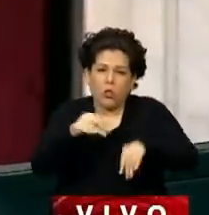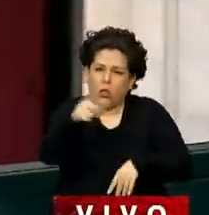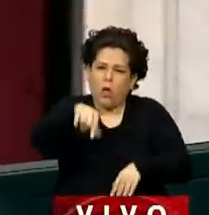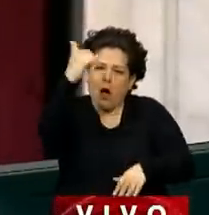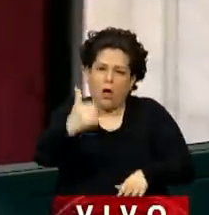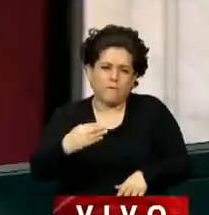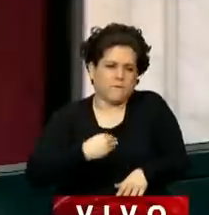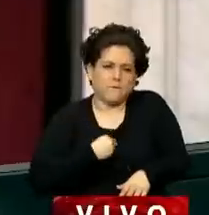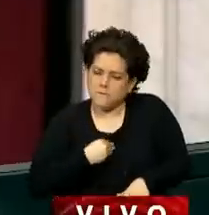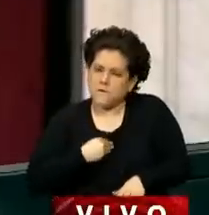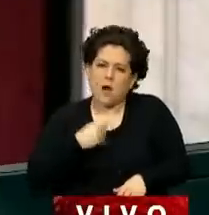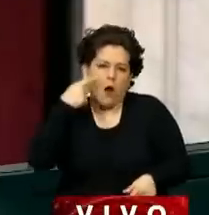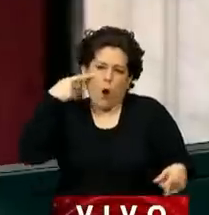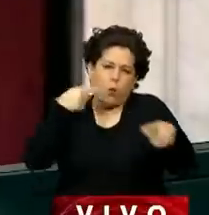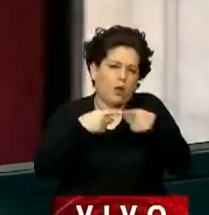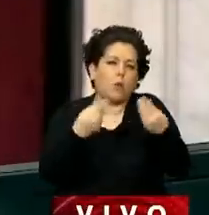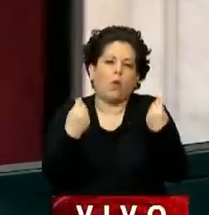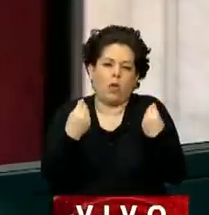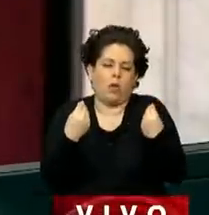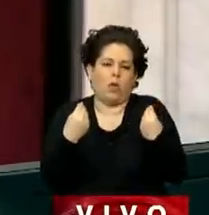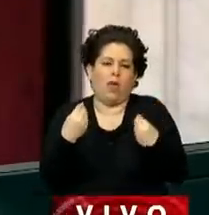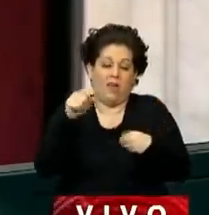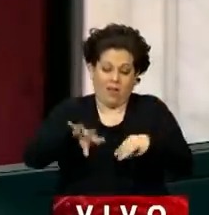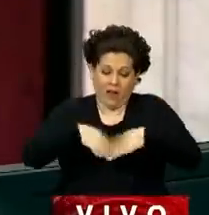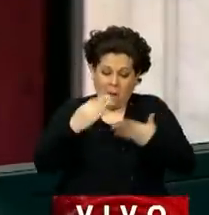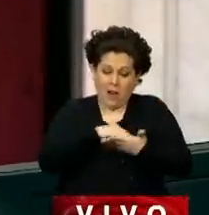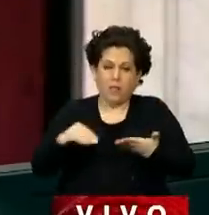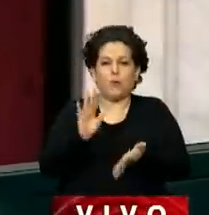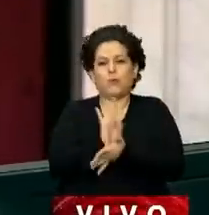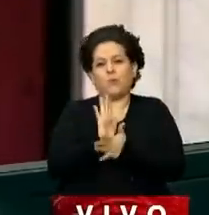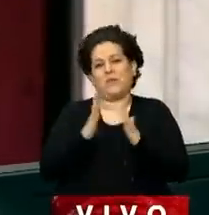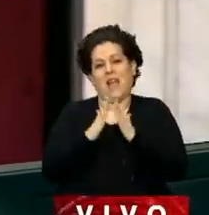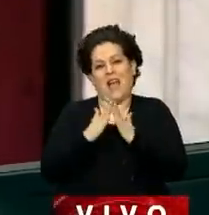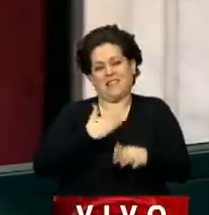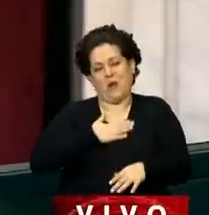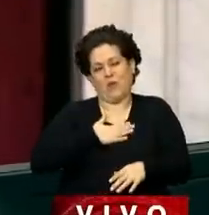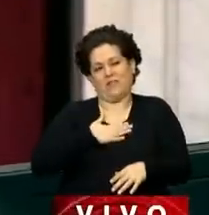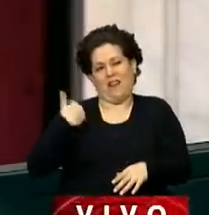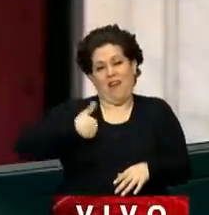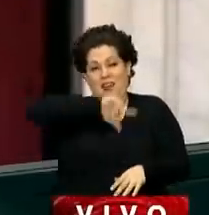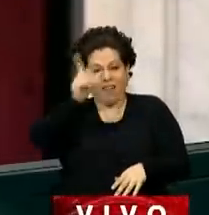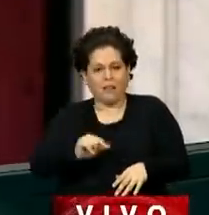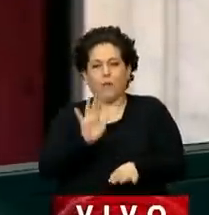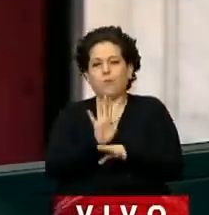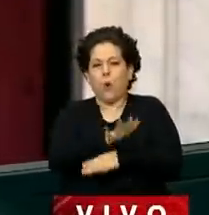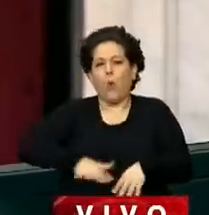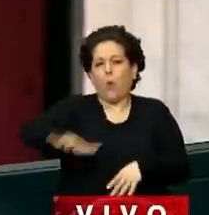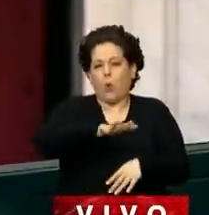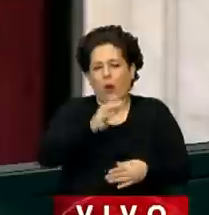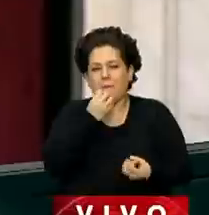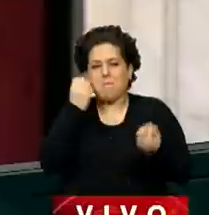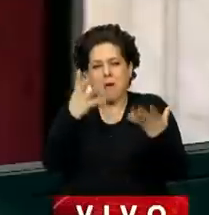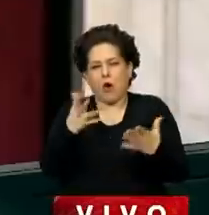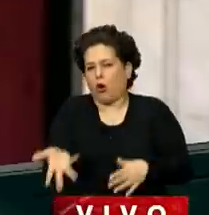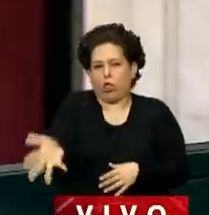pasión por tratar de construir de esta casa nuestra que es la Argentina un lugar todos los días un poco mejor.